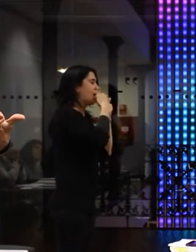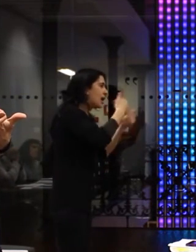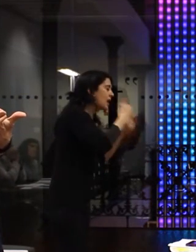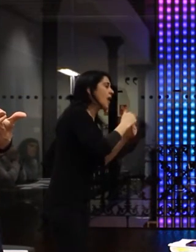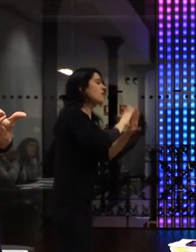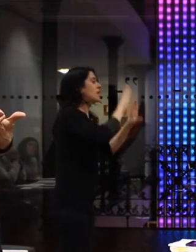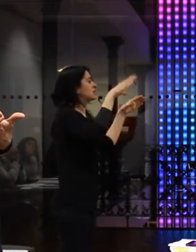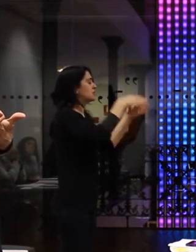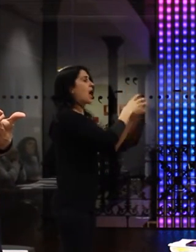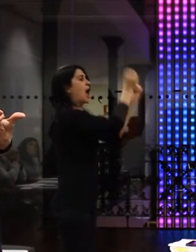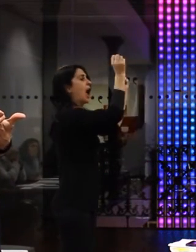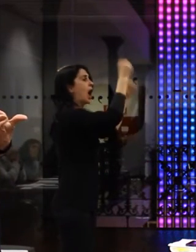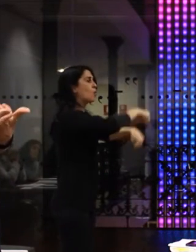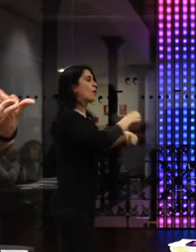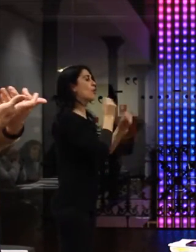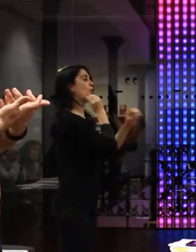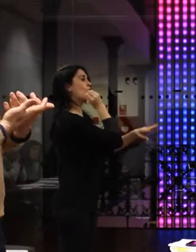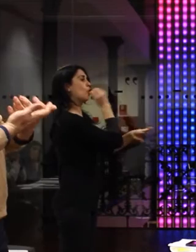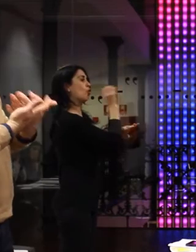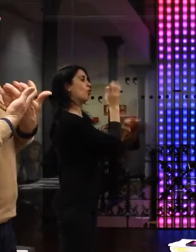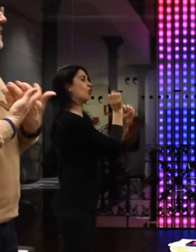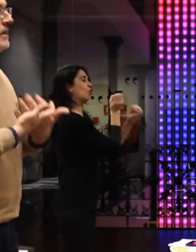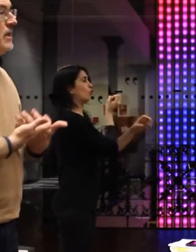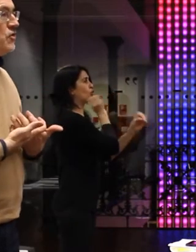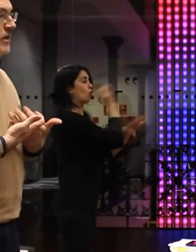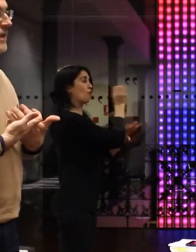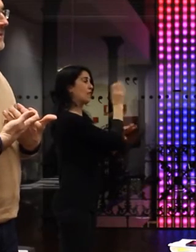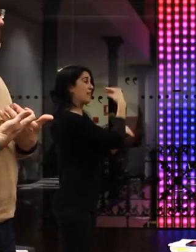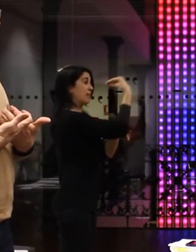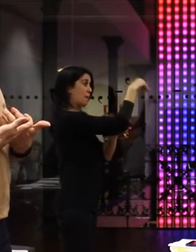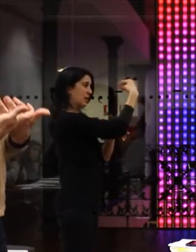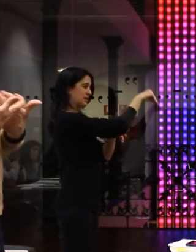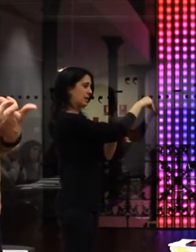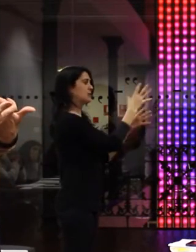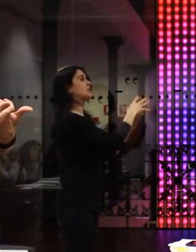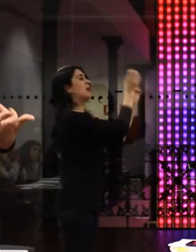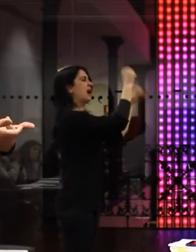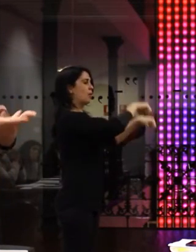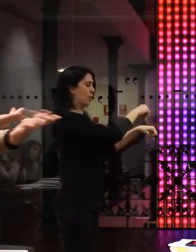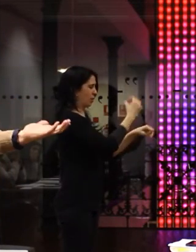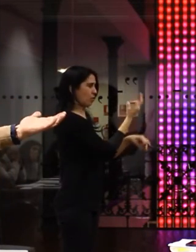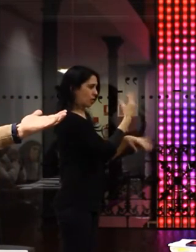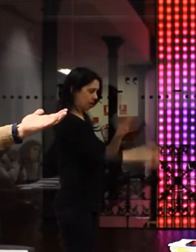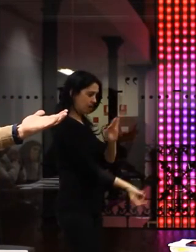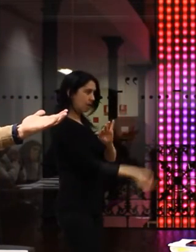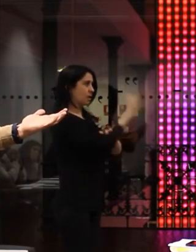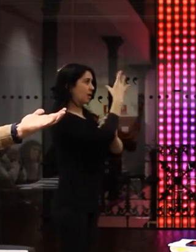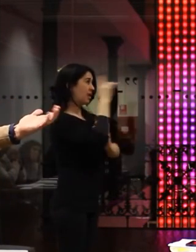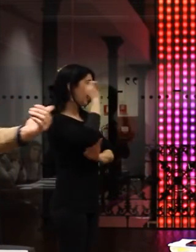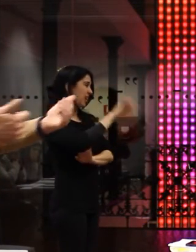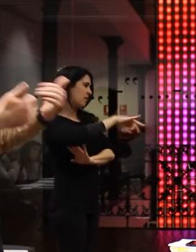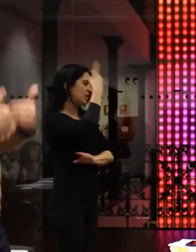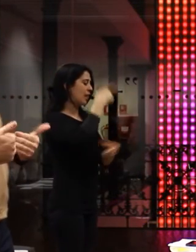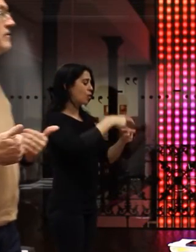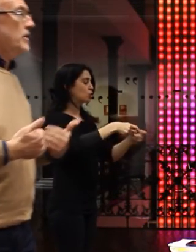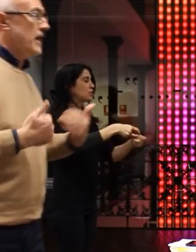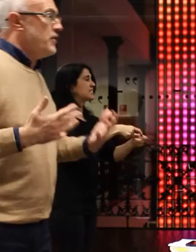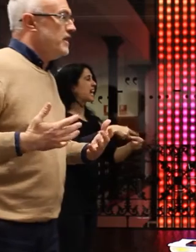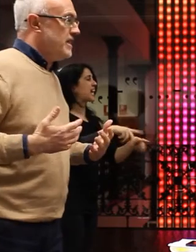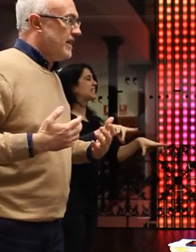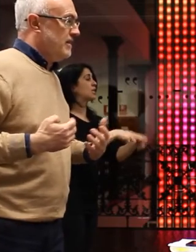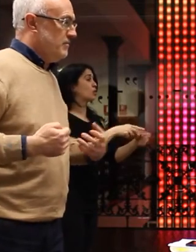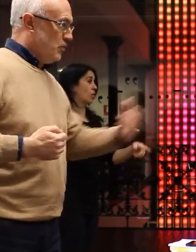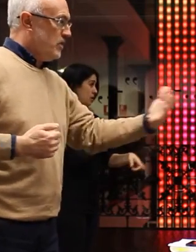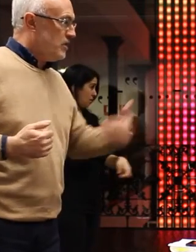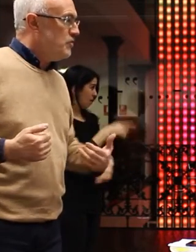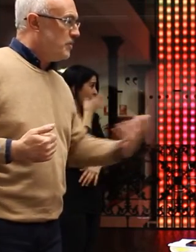en la conferencia de presidentes, han inventado la tarjeta social. La tarjeta social será el carné de pobre. Oiga, como la canción